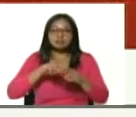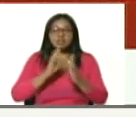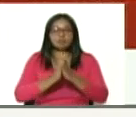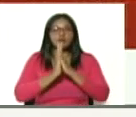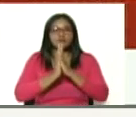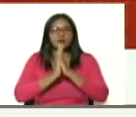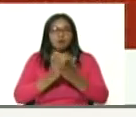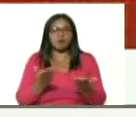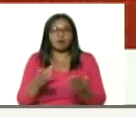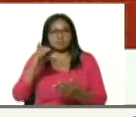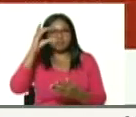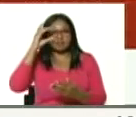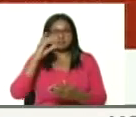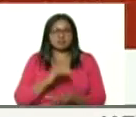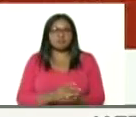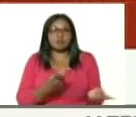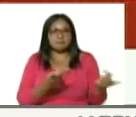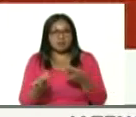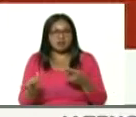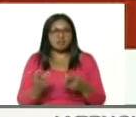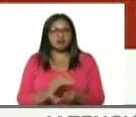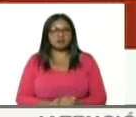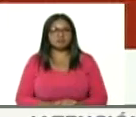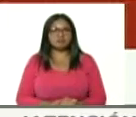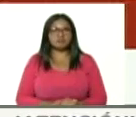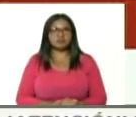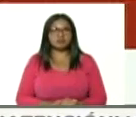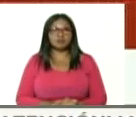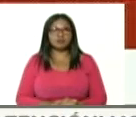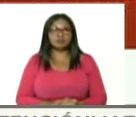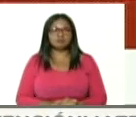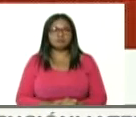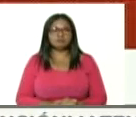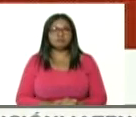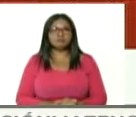doctora Delcy Rodríguez, bienvenida.